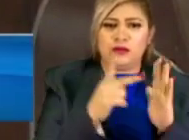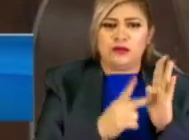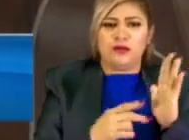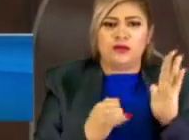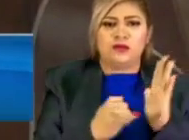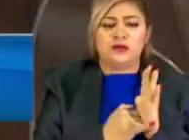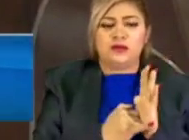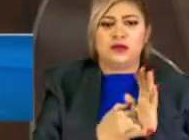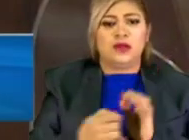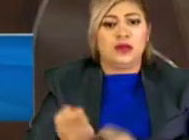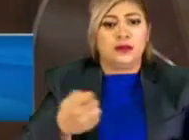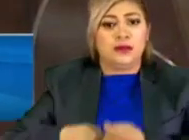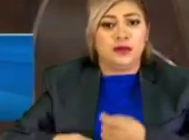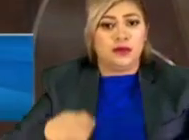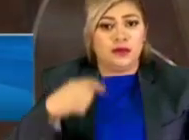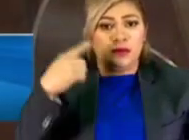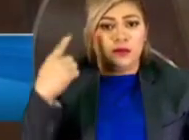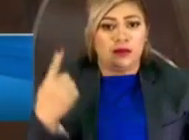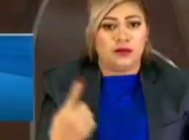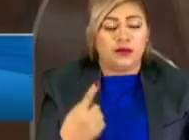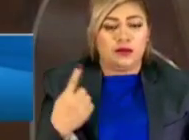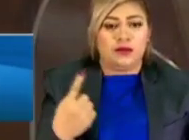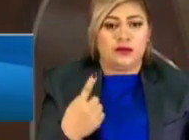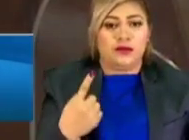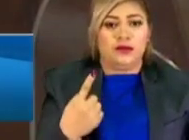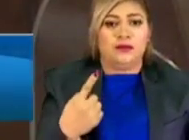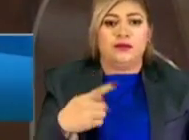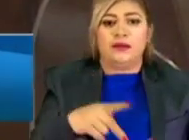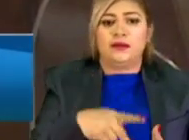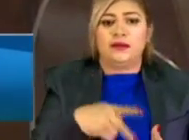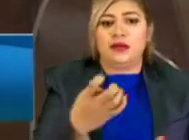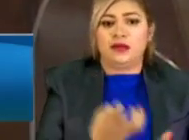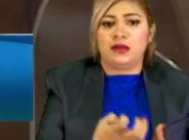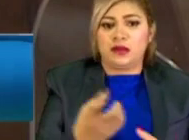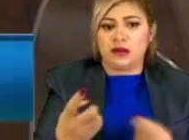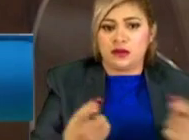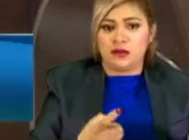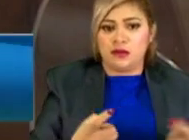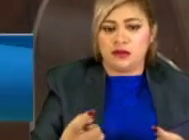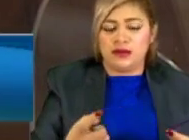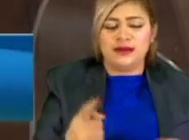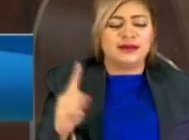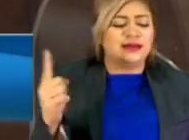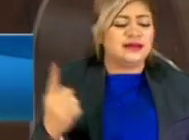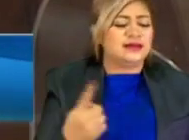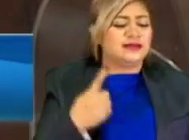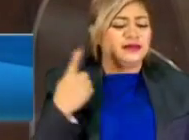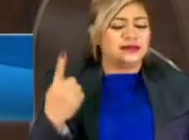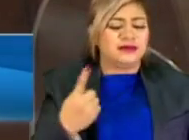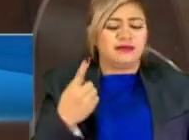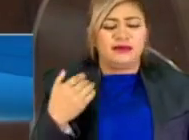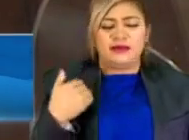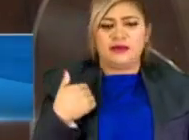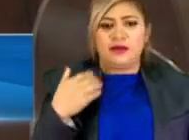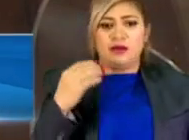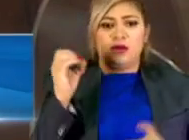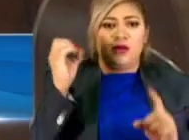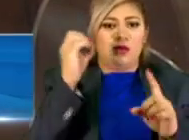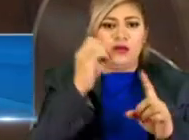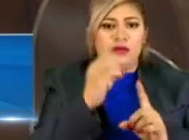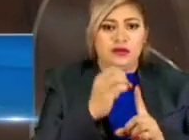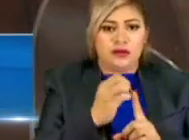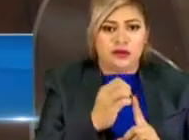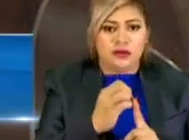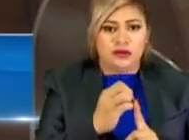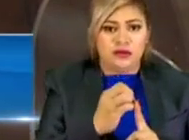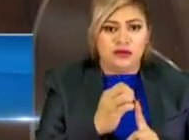pública. Nuestro plan de reactivación económica siempre ha tenido por objetivo la